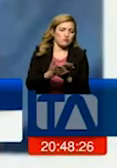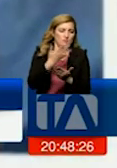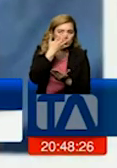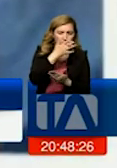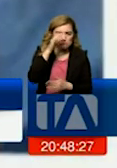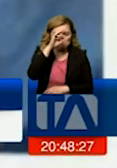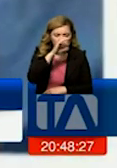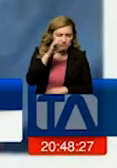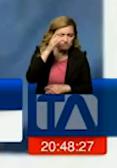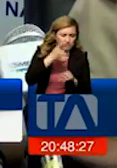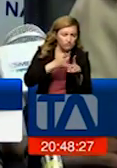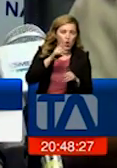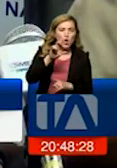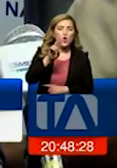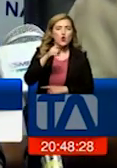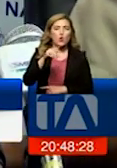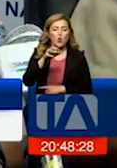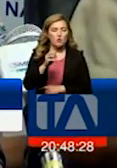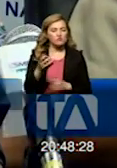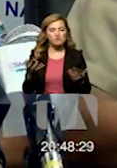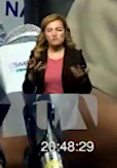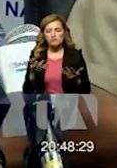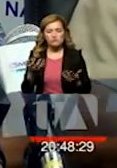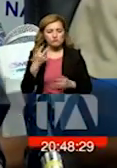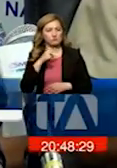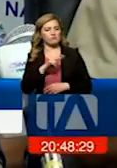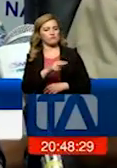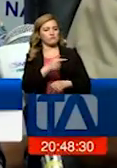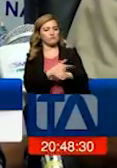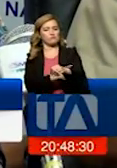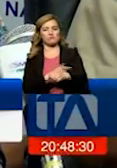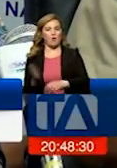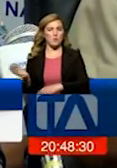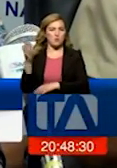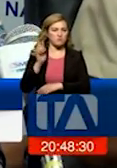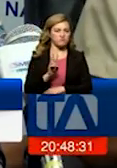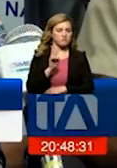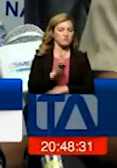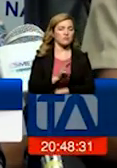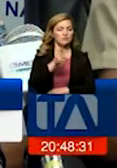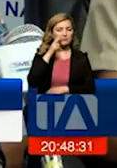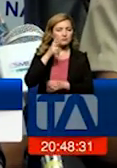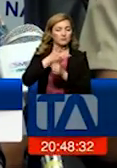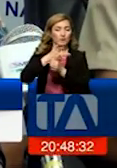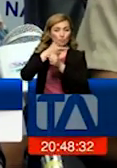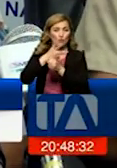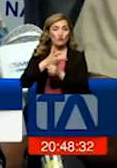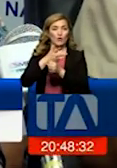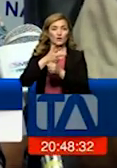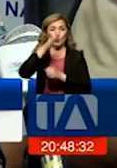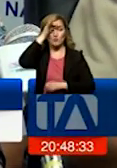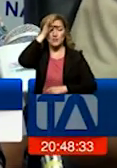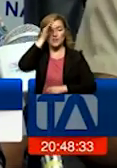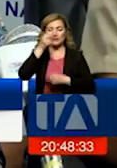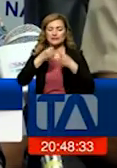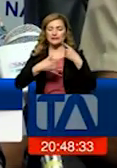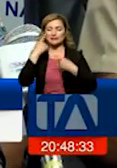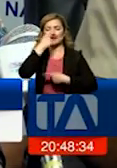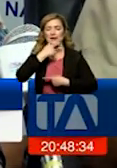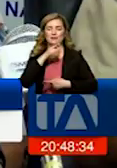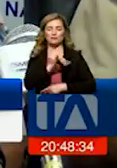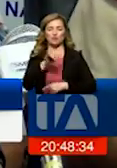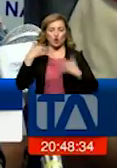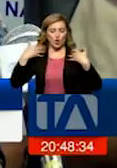busca de alias Lugo. Al verificar los videos de la casa de salud, presentan las mismas características